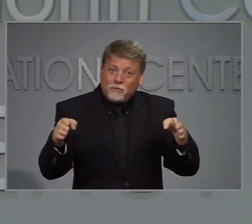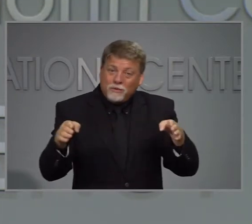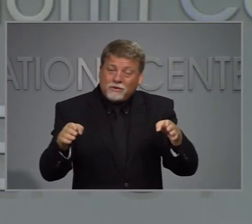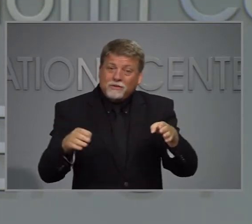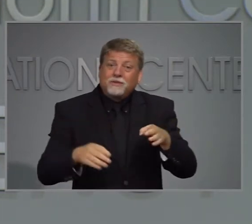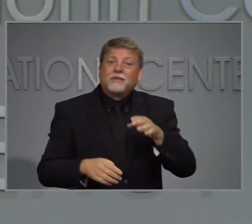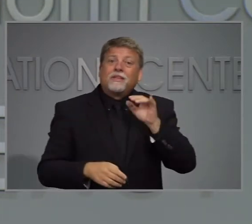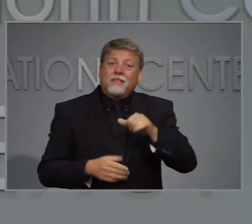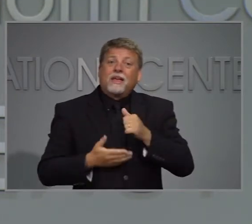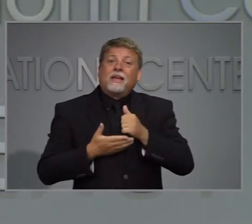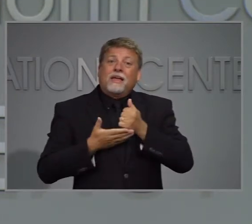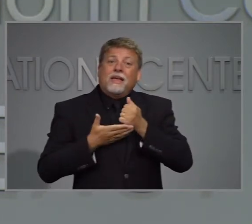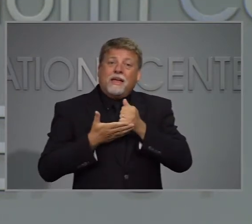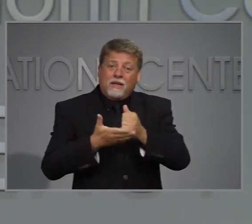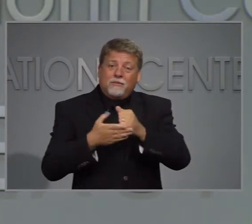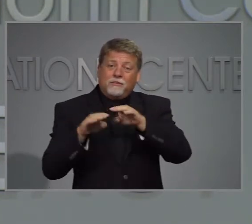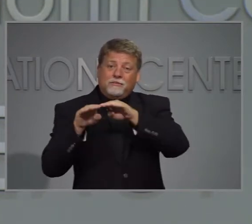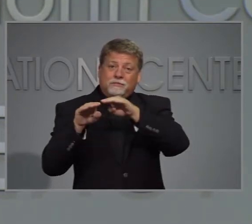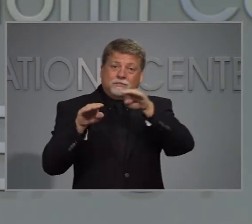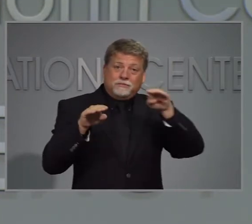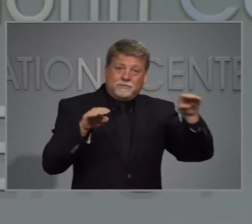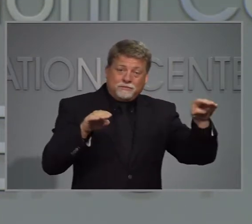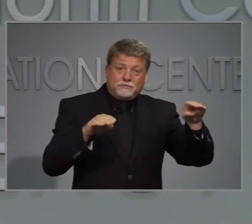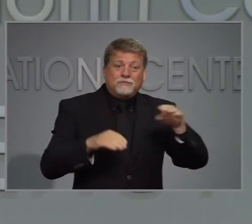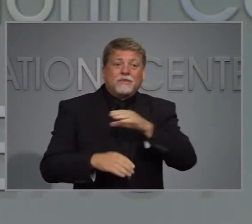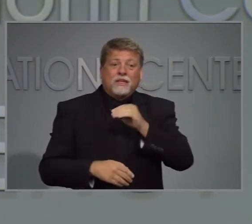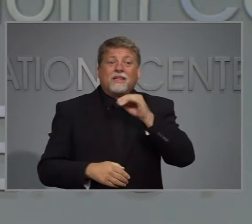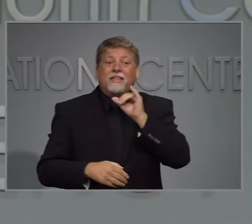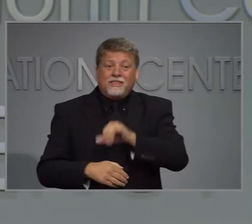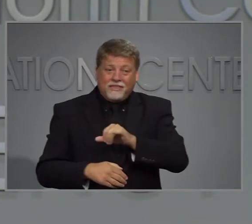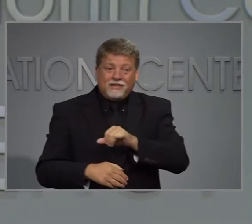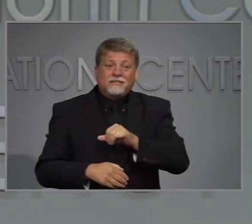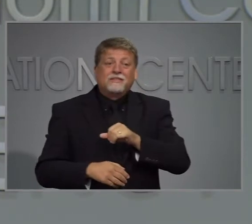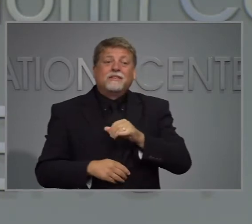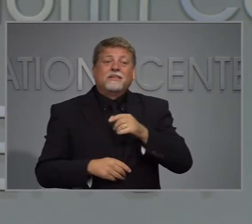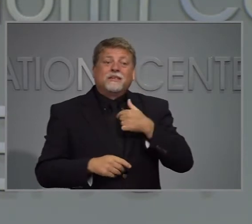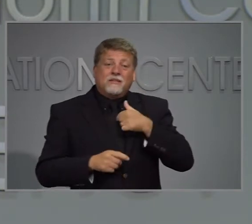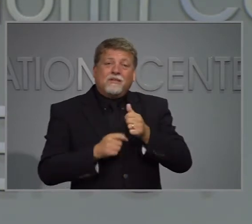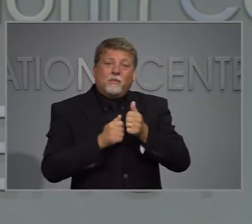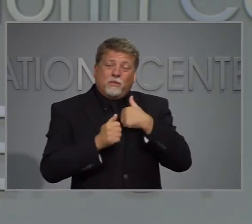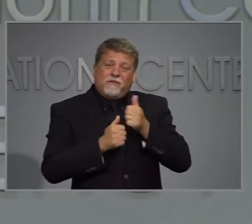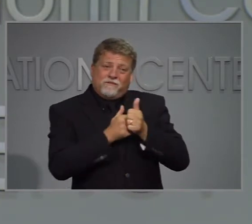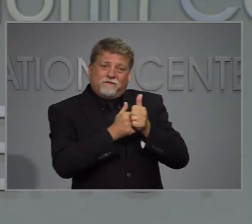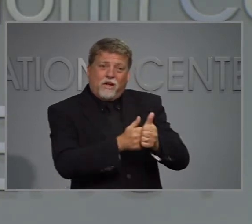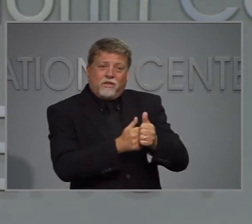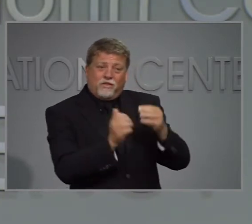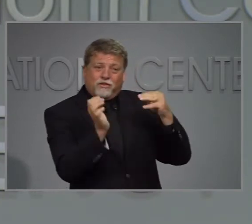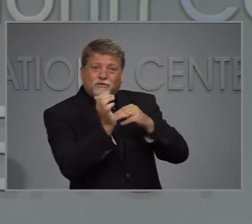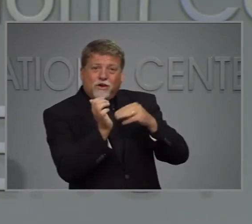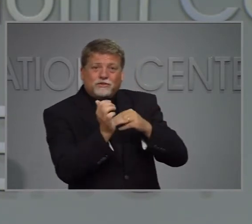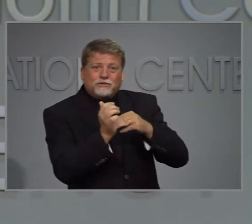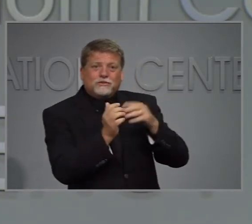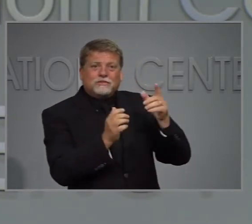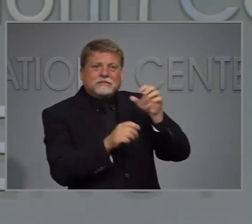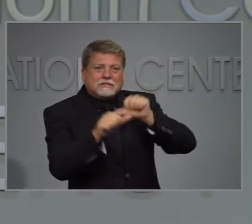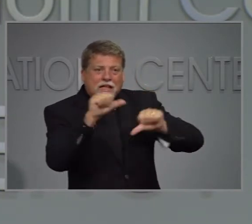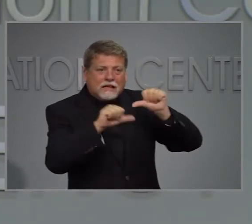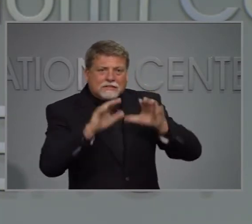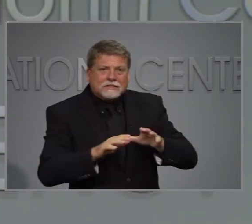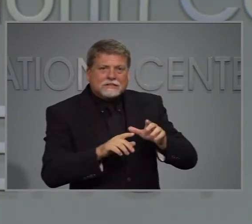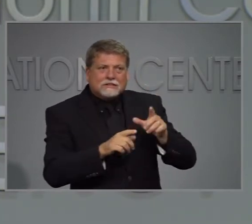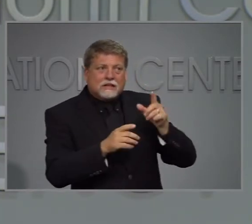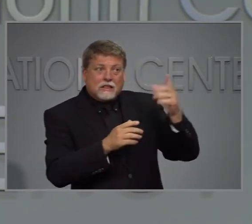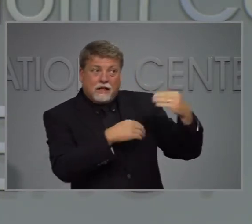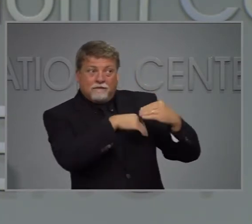causar un devastador aumento de casos, enfermedades y muertes. Además, puede conducir a retrocesos, como en otros